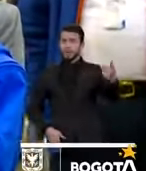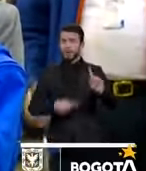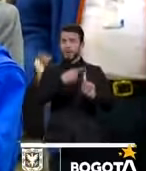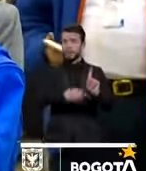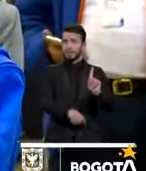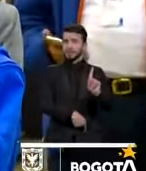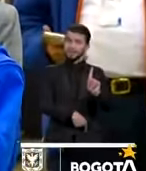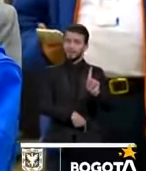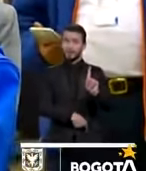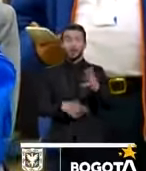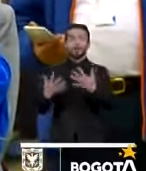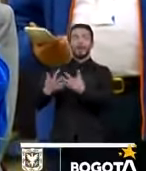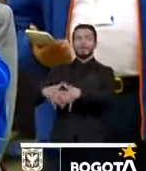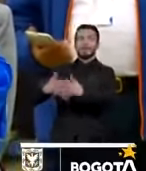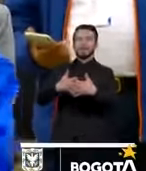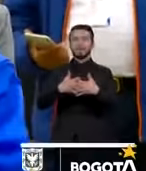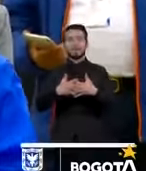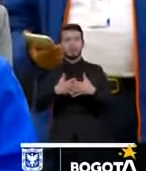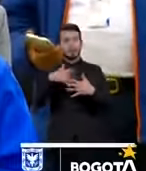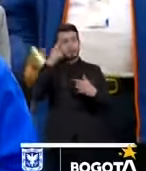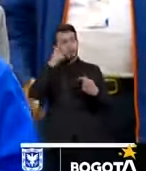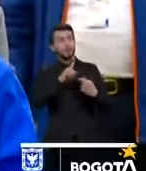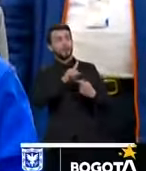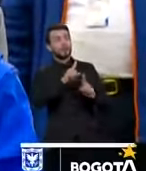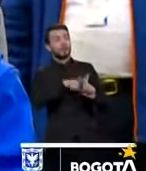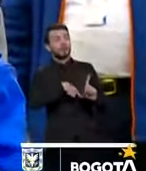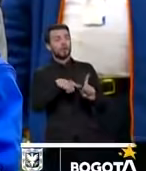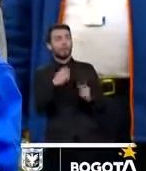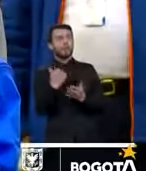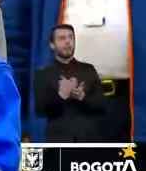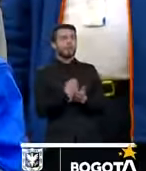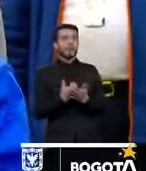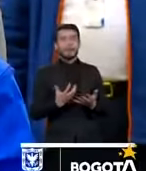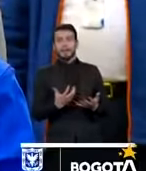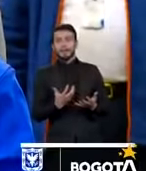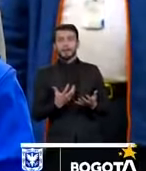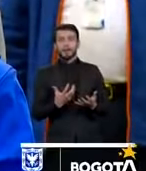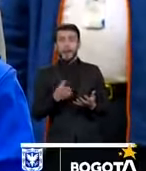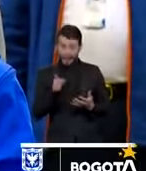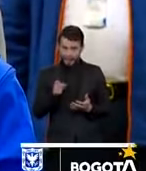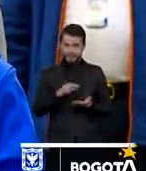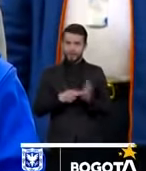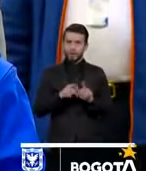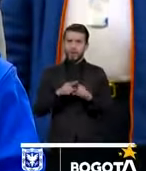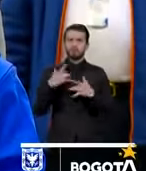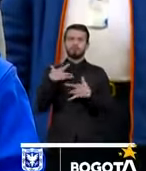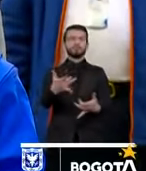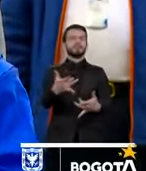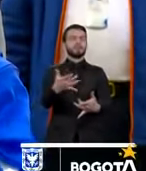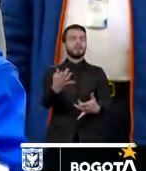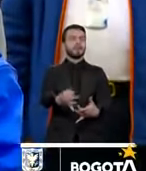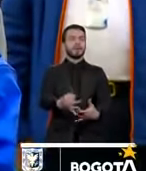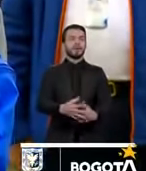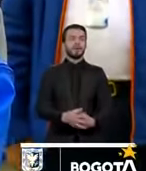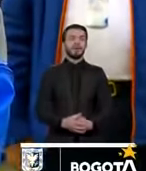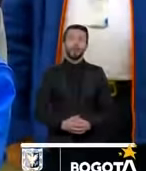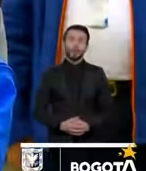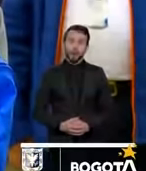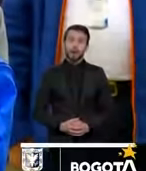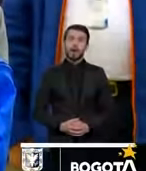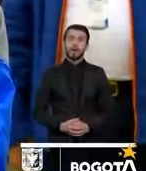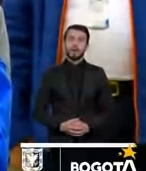con certeza cómo van a ser sus ingresos en un mes. Por eso es una generosidad tan conmovedora. Porque es que es ser generoso y